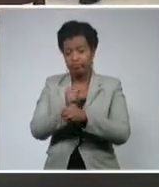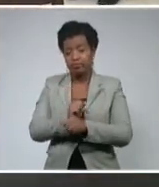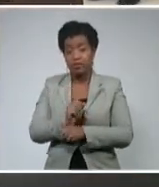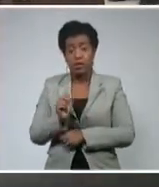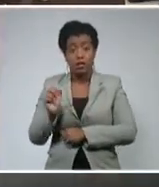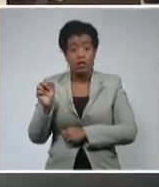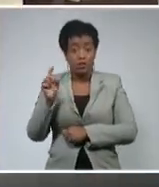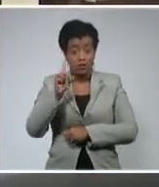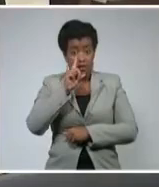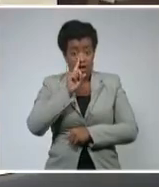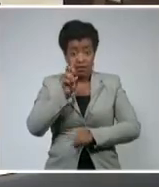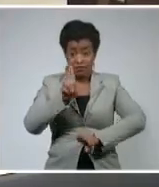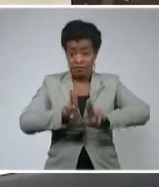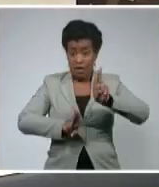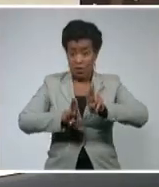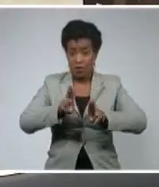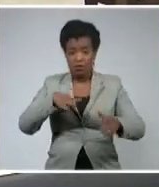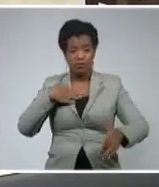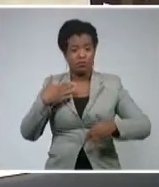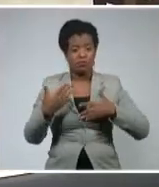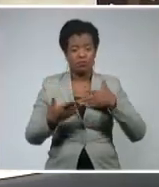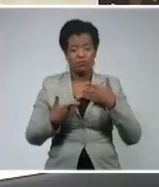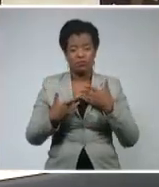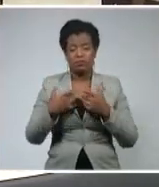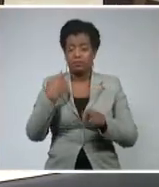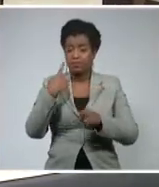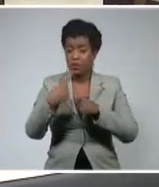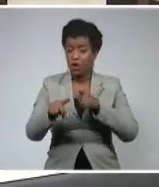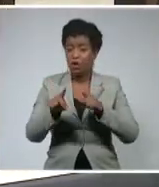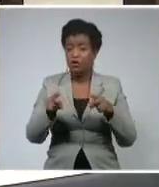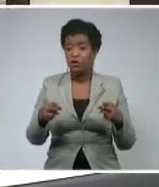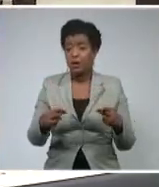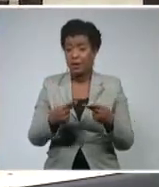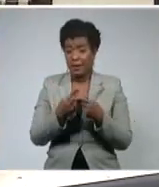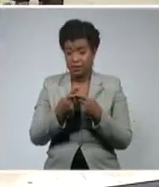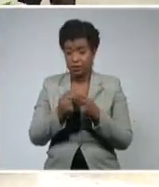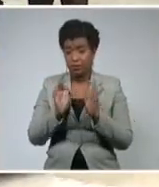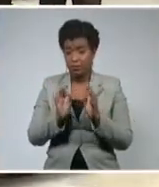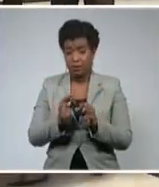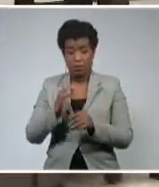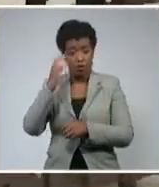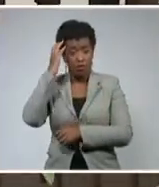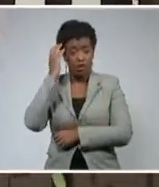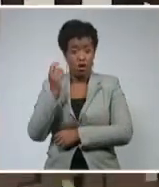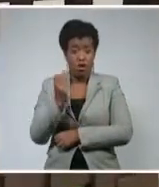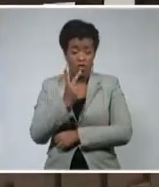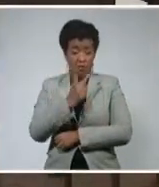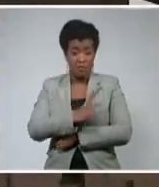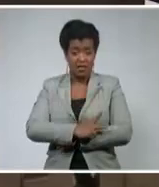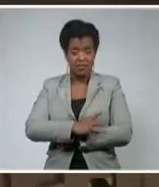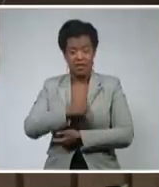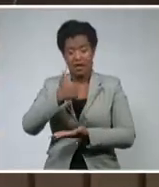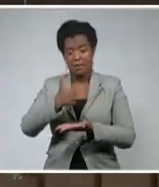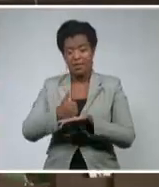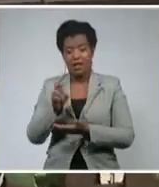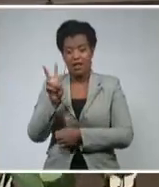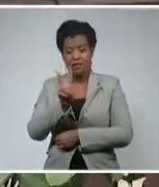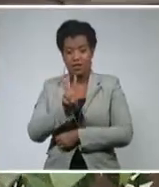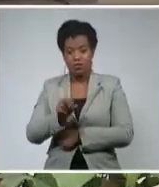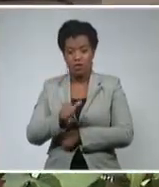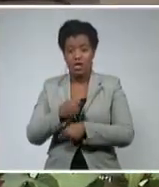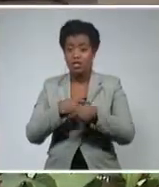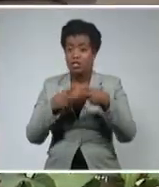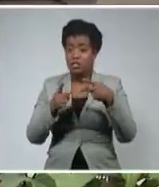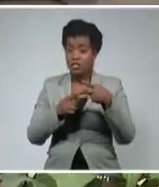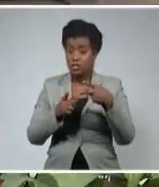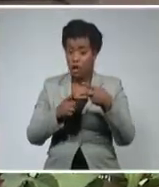Finalmente acordaron celebrar la 22ª Comisión Intergubernamental en Caracas, Venezuela, en el segundo